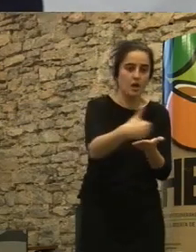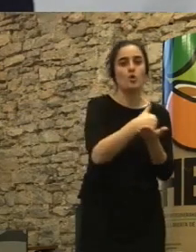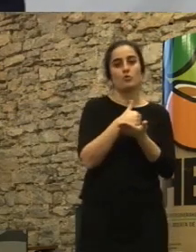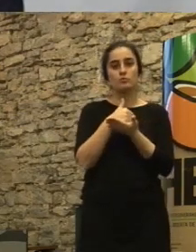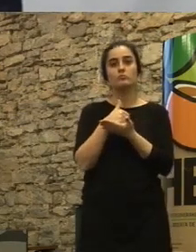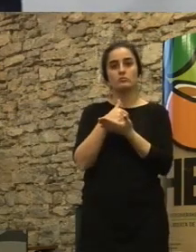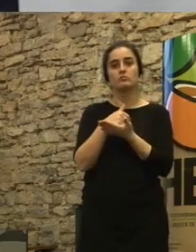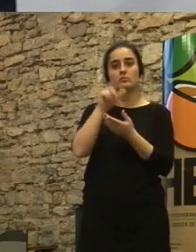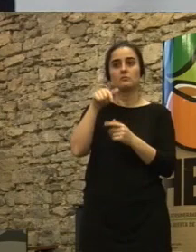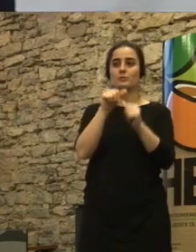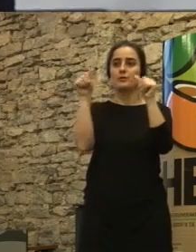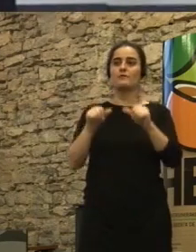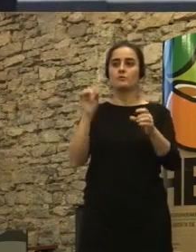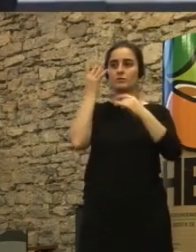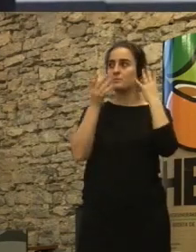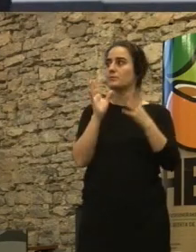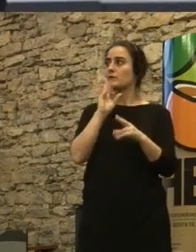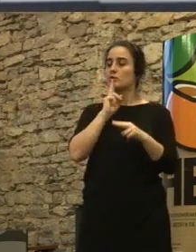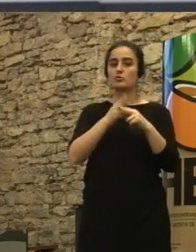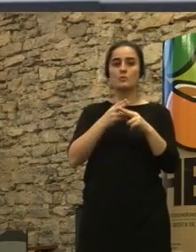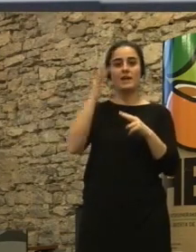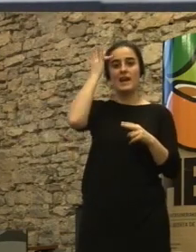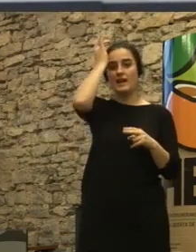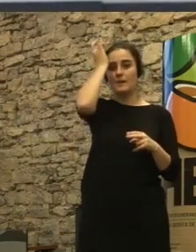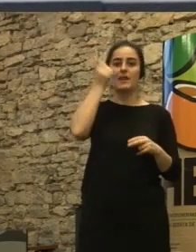es muy creativo, una manera muy, se llaman cabras de fuego,